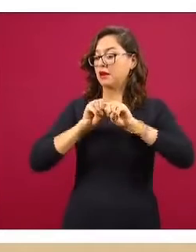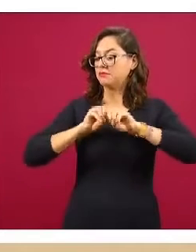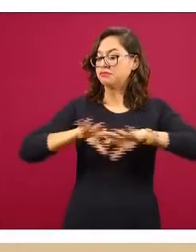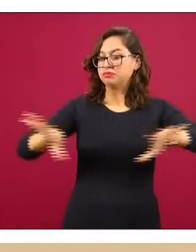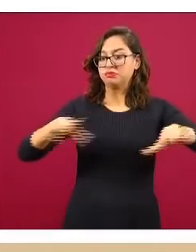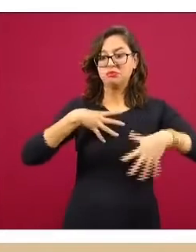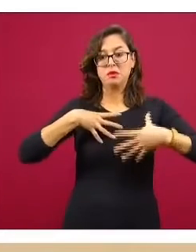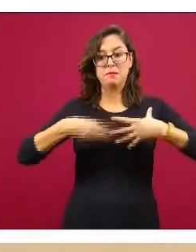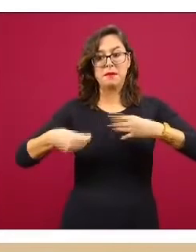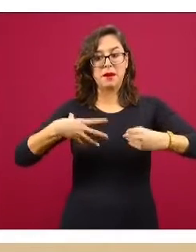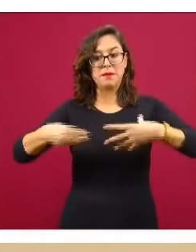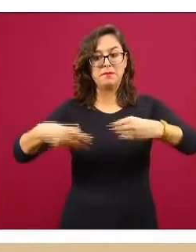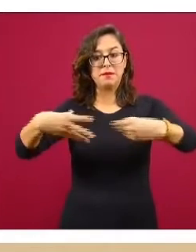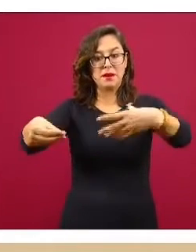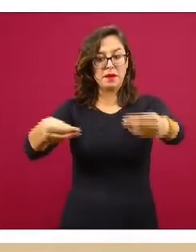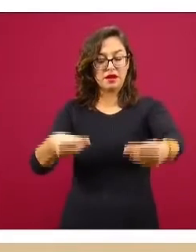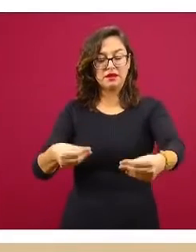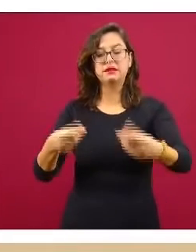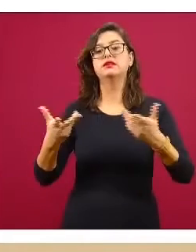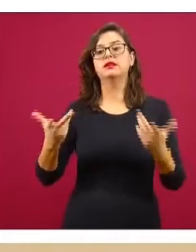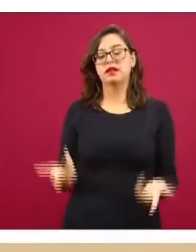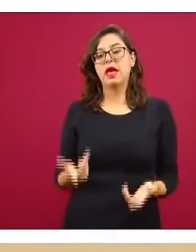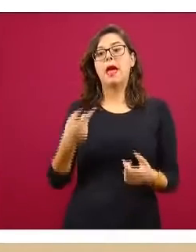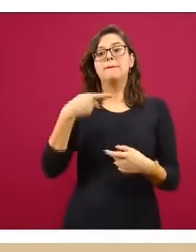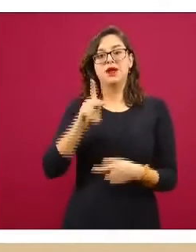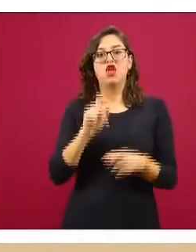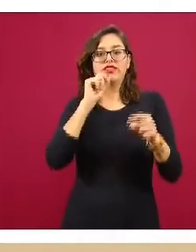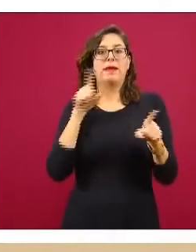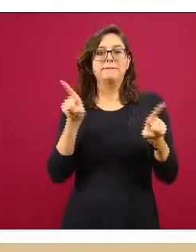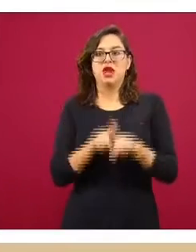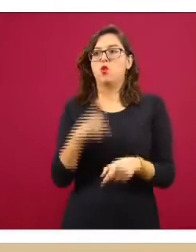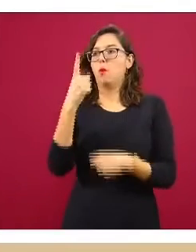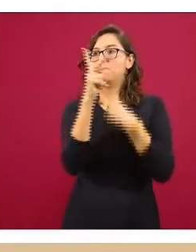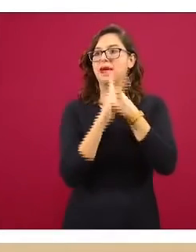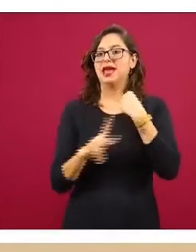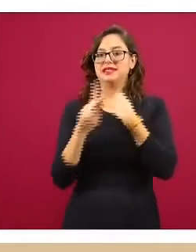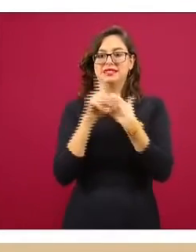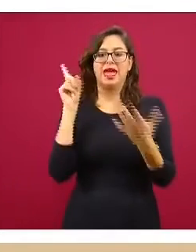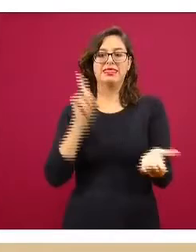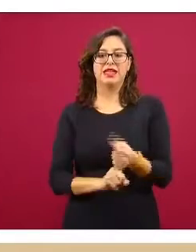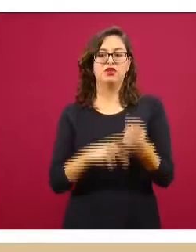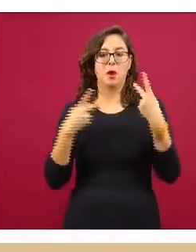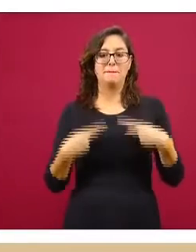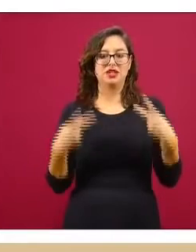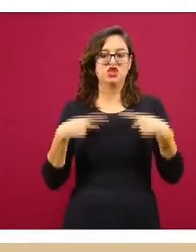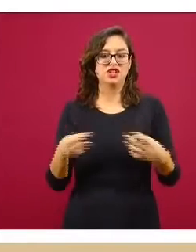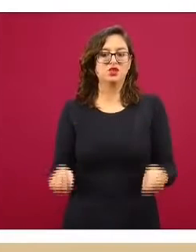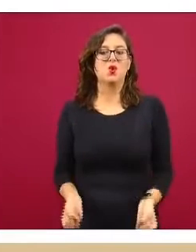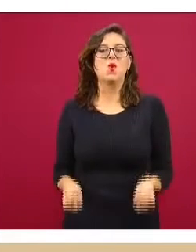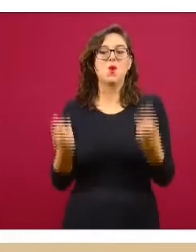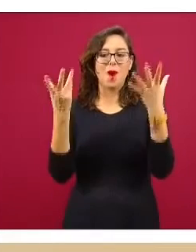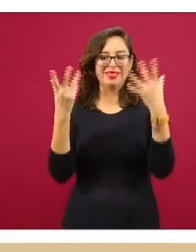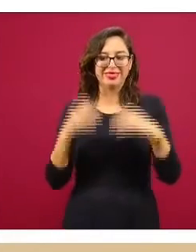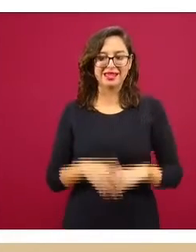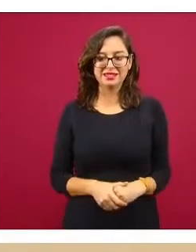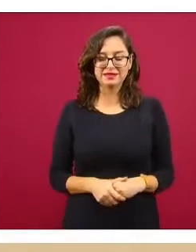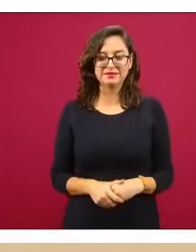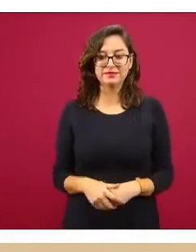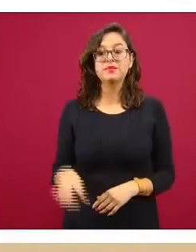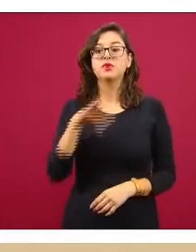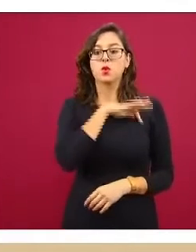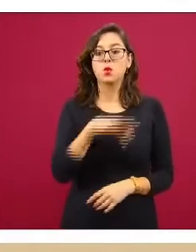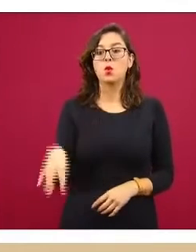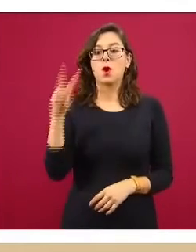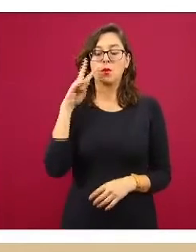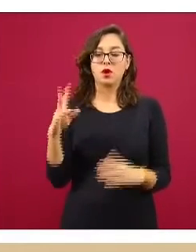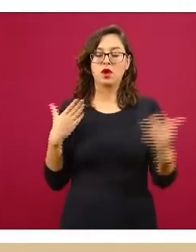la epidemia en una población específica, pero también de cuánta población hay allí. Entonces, esto es lo que está señalando, es una gráfica de barras